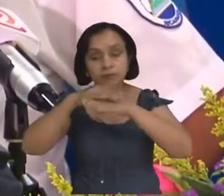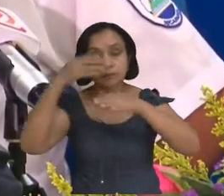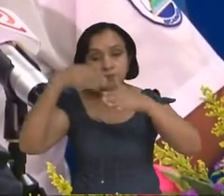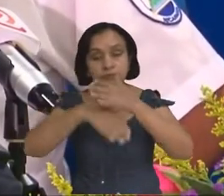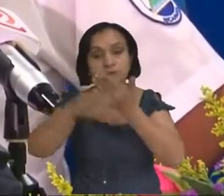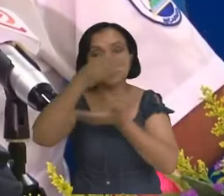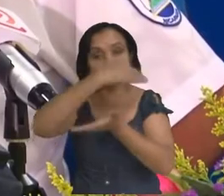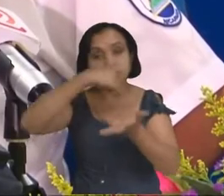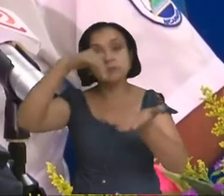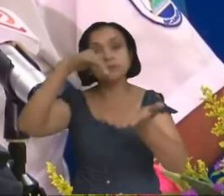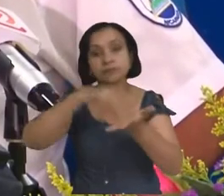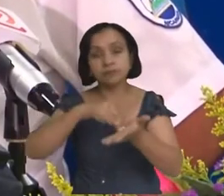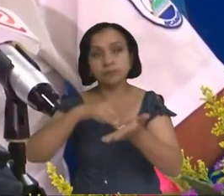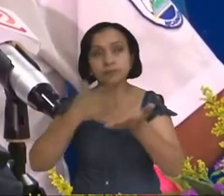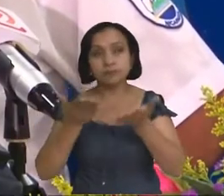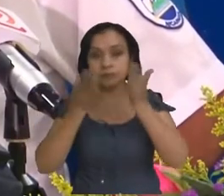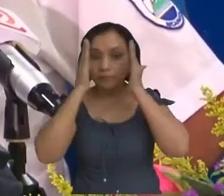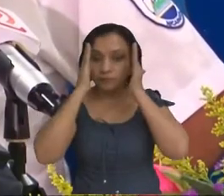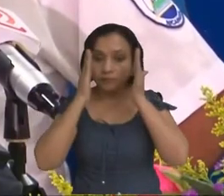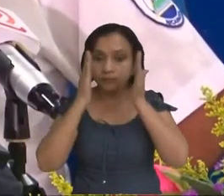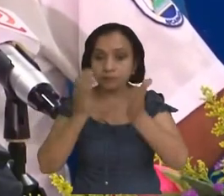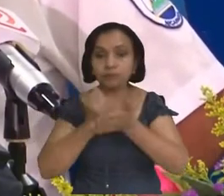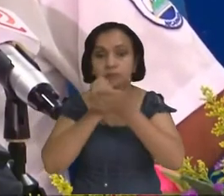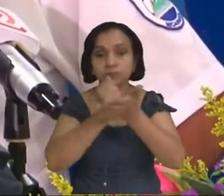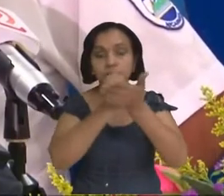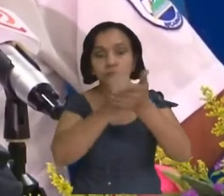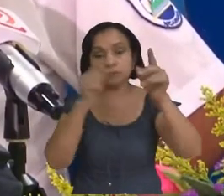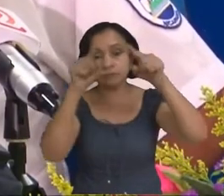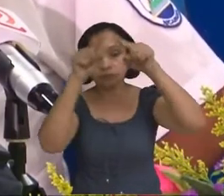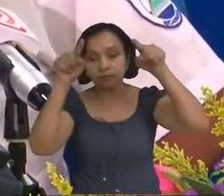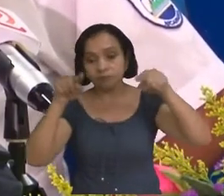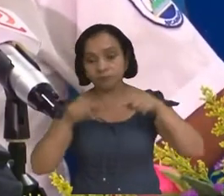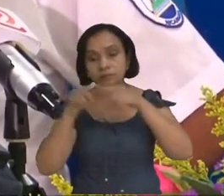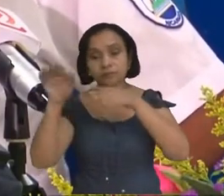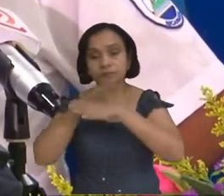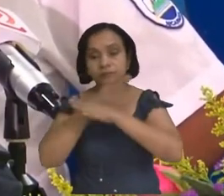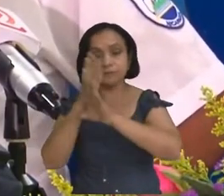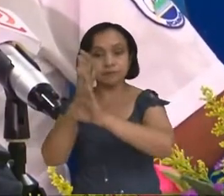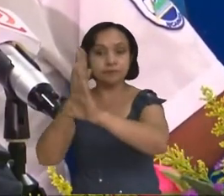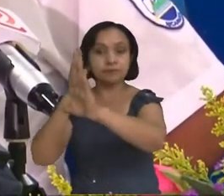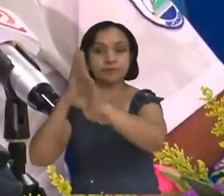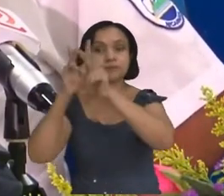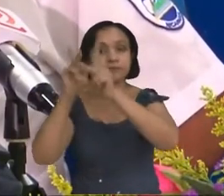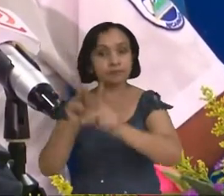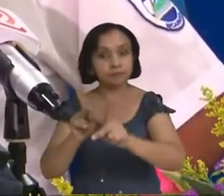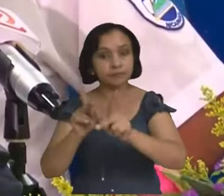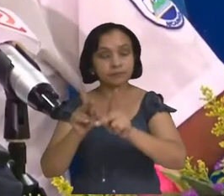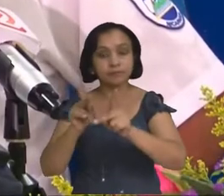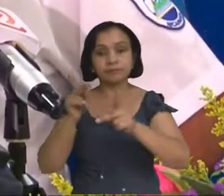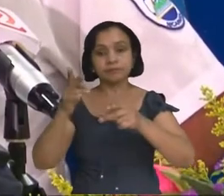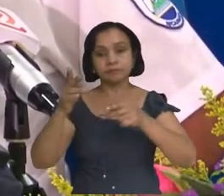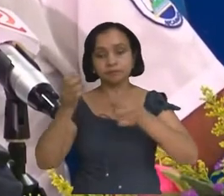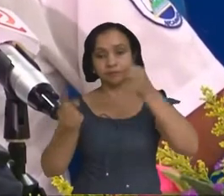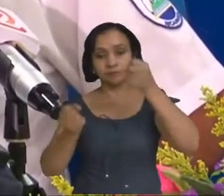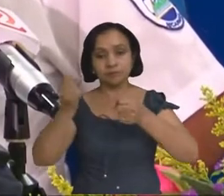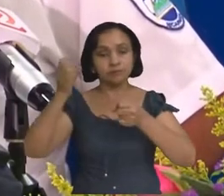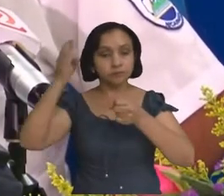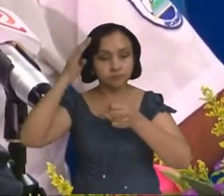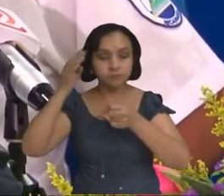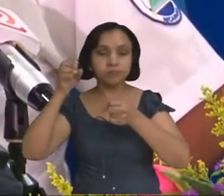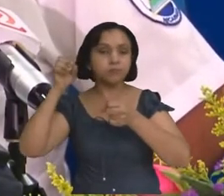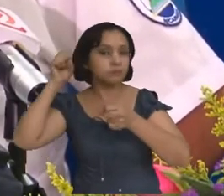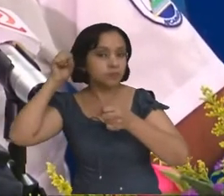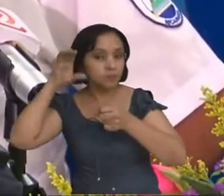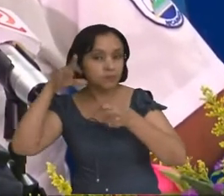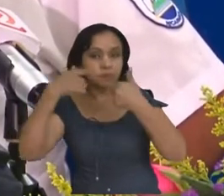central. Brindar atención en ventanillas diferenciadas a pasajeros y tripulantes de tour